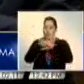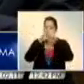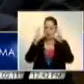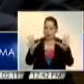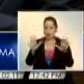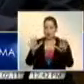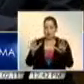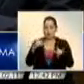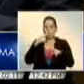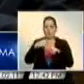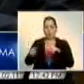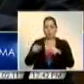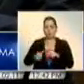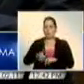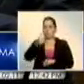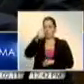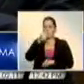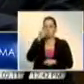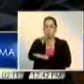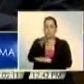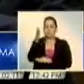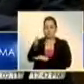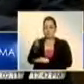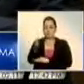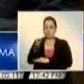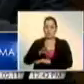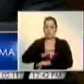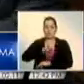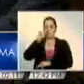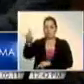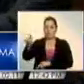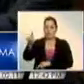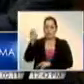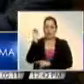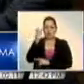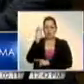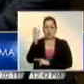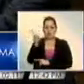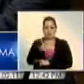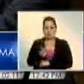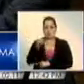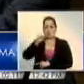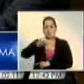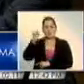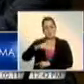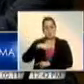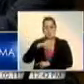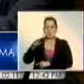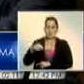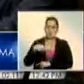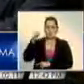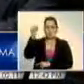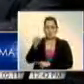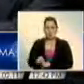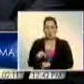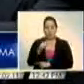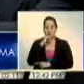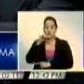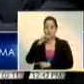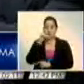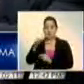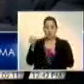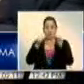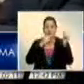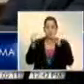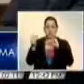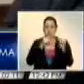¿en qué más afectó ese viaje al grupo parlamentario venezolano? Sí, efectivamente hoy nosotros hemos discutido